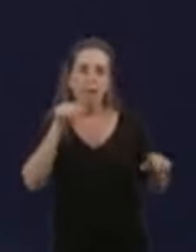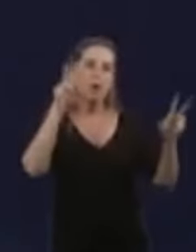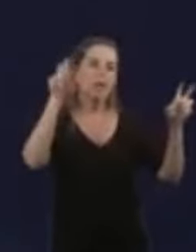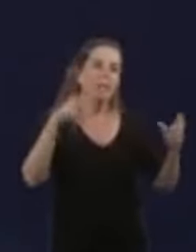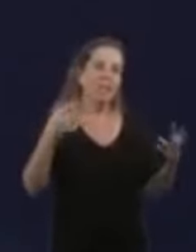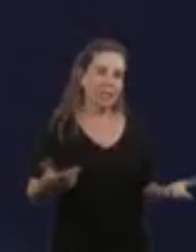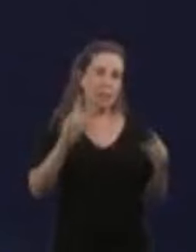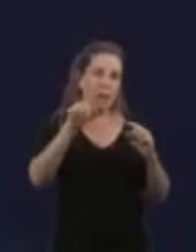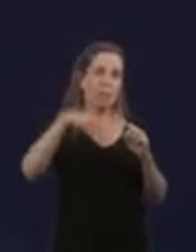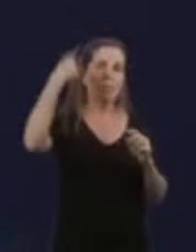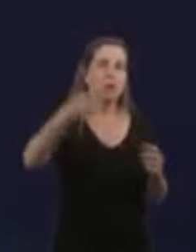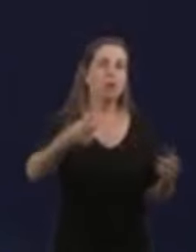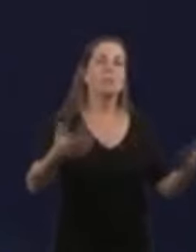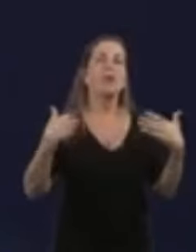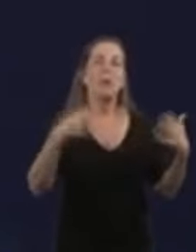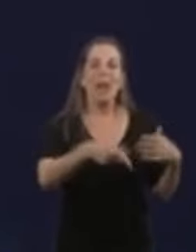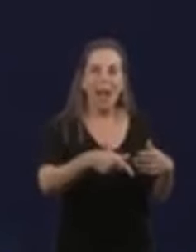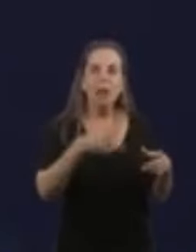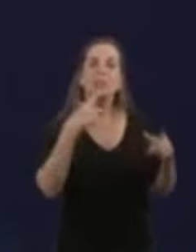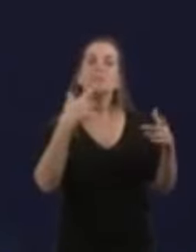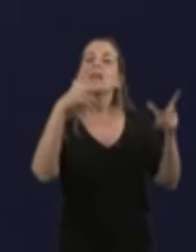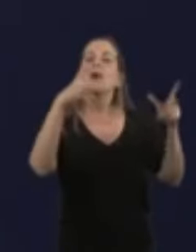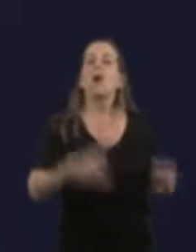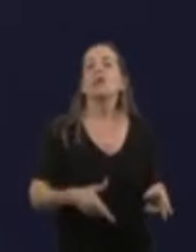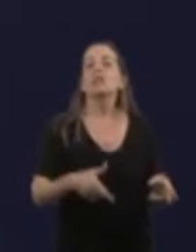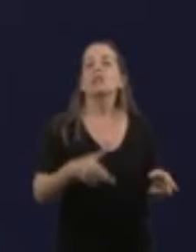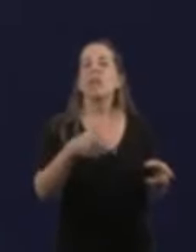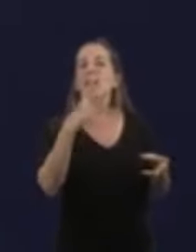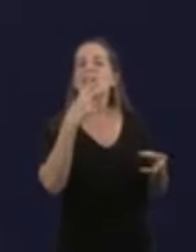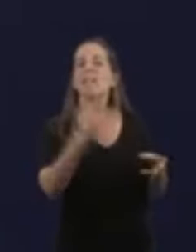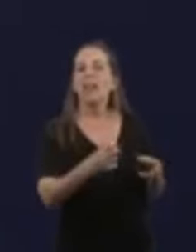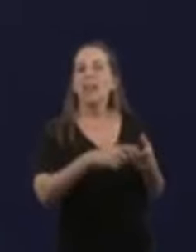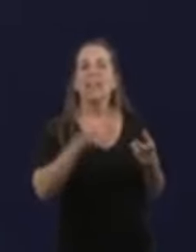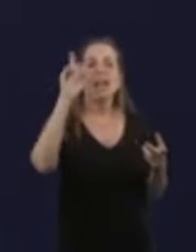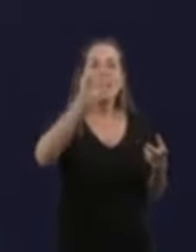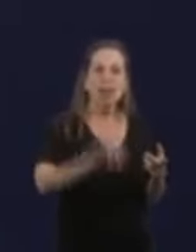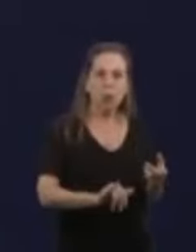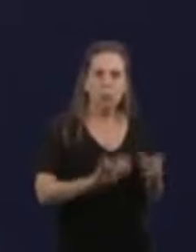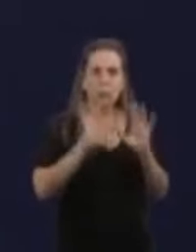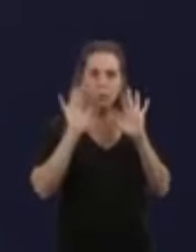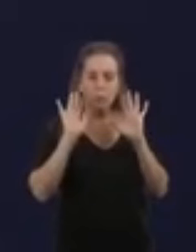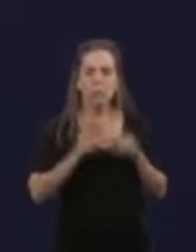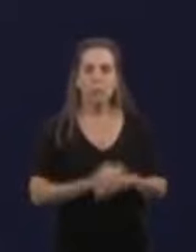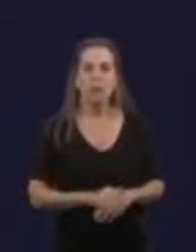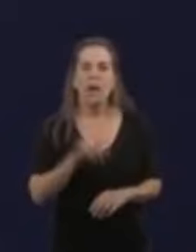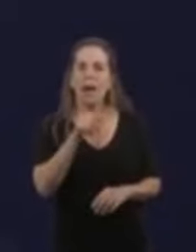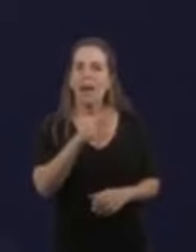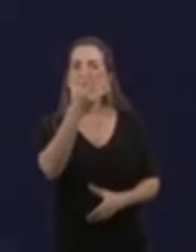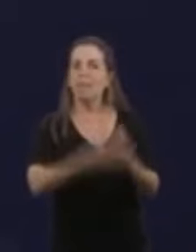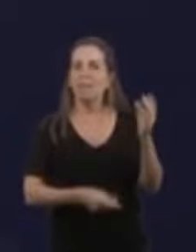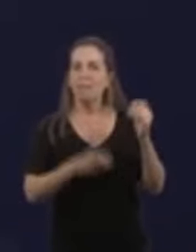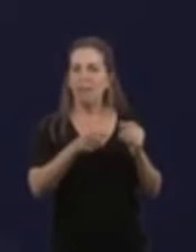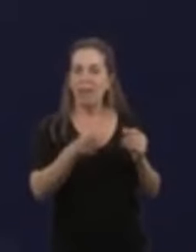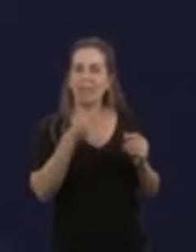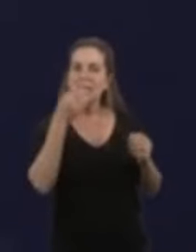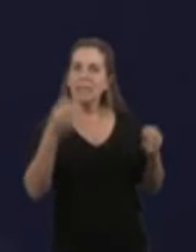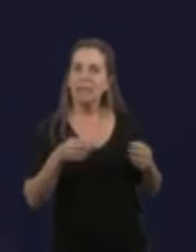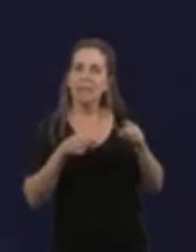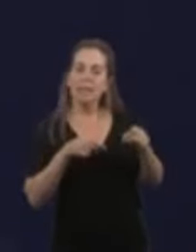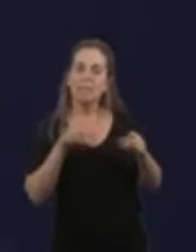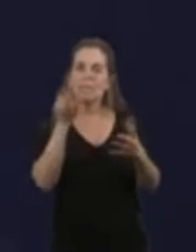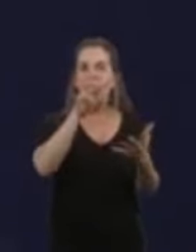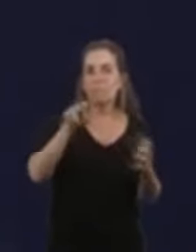el próximo lo que definimos como el próximo verano Así que no ahí hay un error de se ve que leyeron mal la